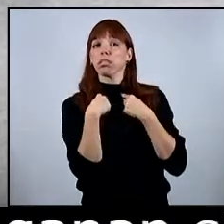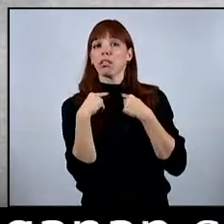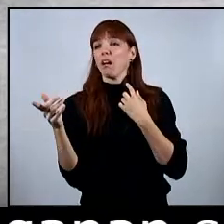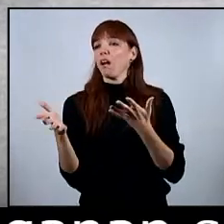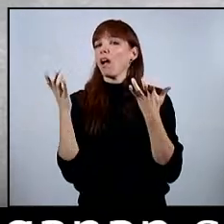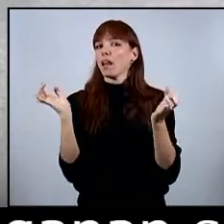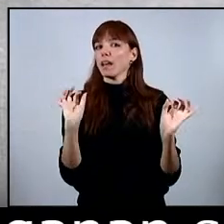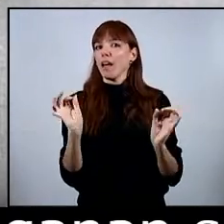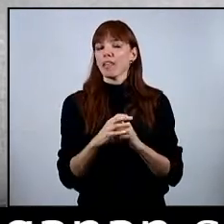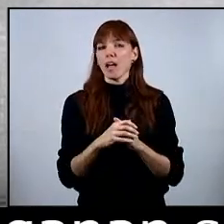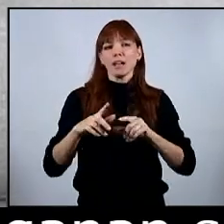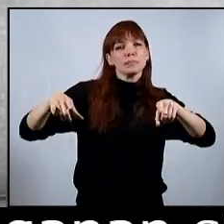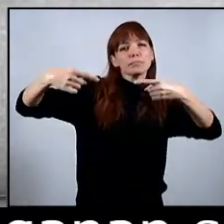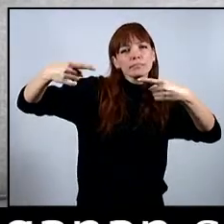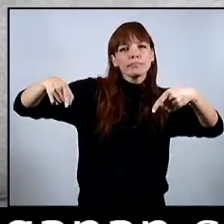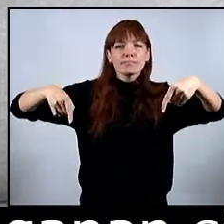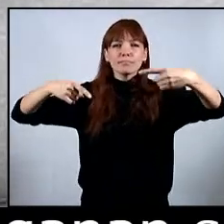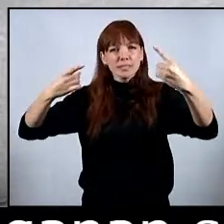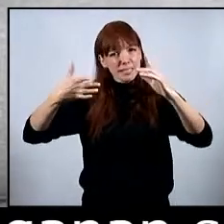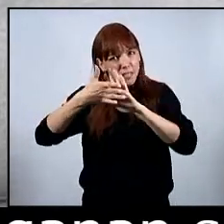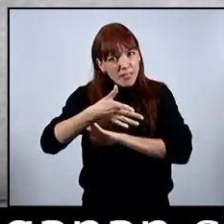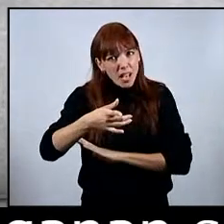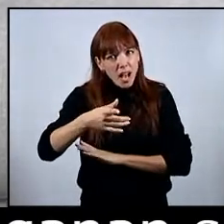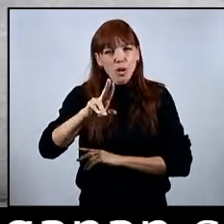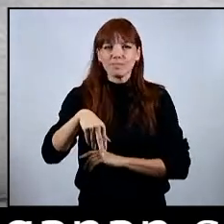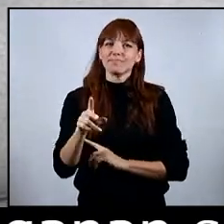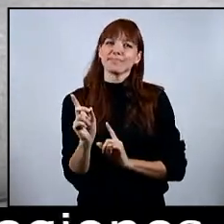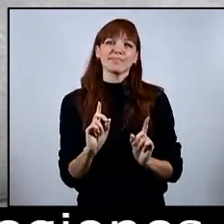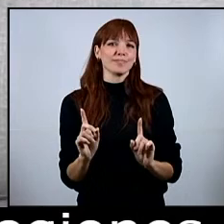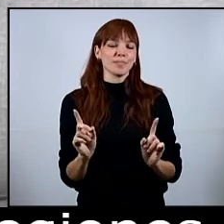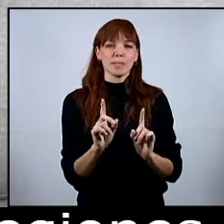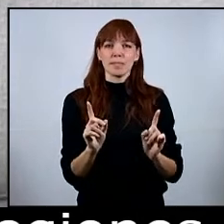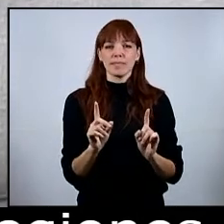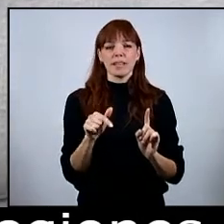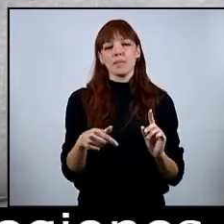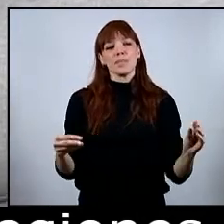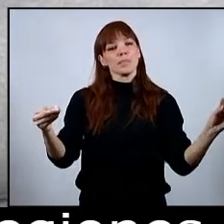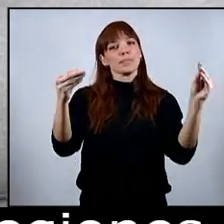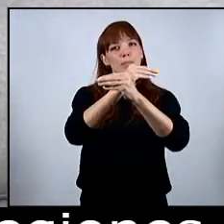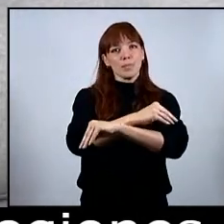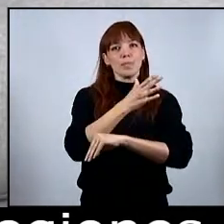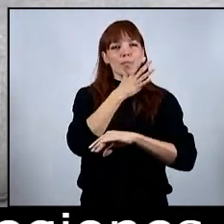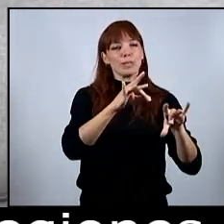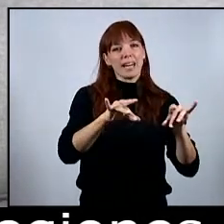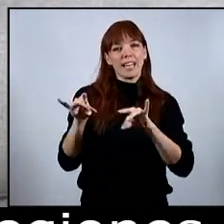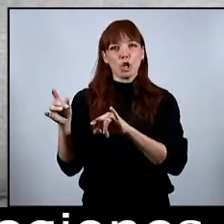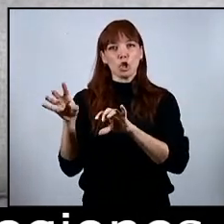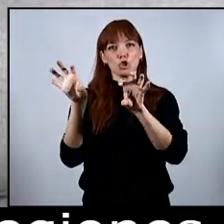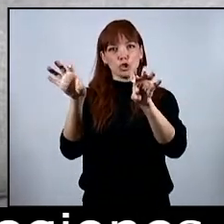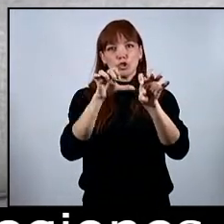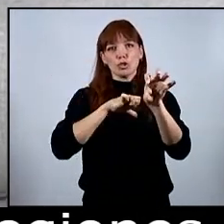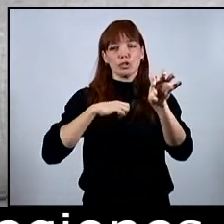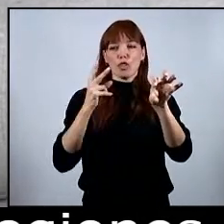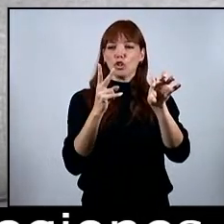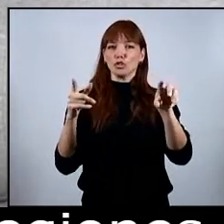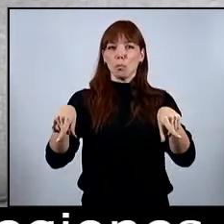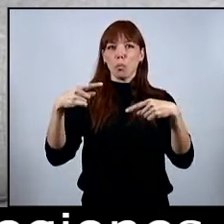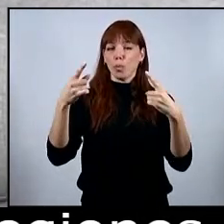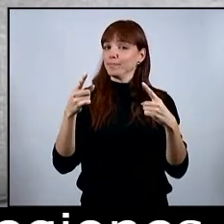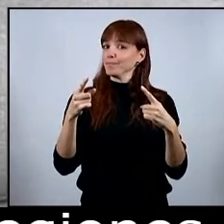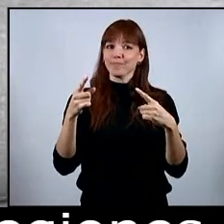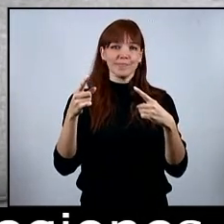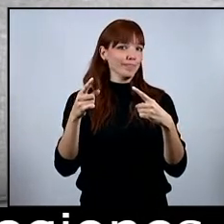es una riña entre regiones, esto no es para nada un desacuerdo entre territorios. Aquí estamos